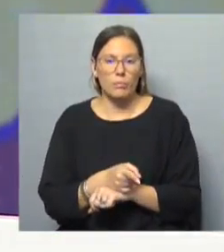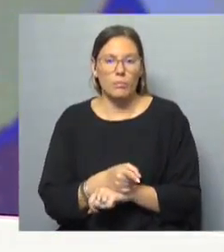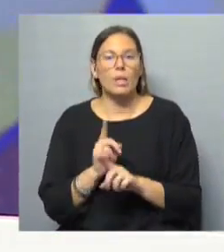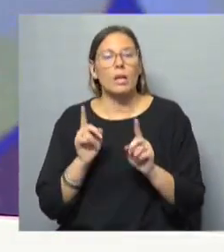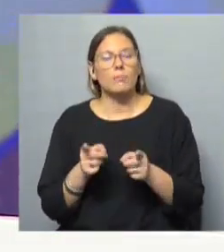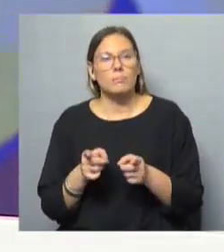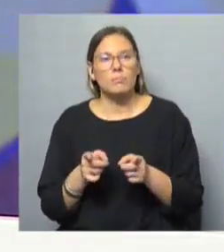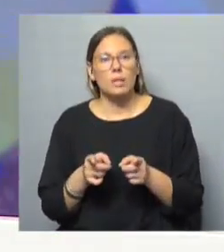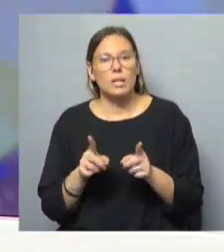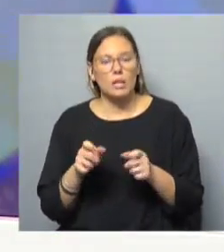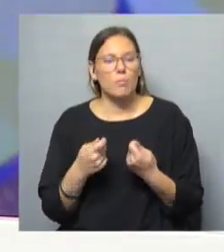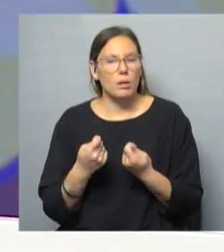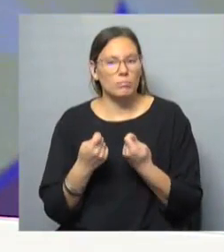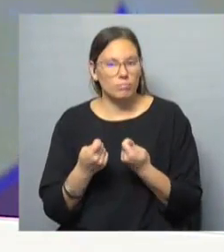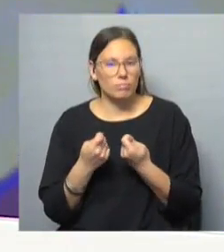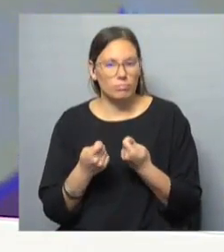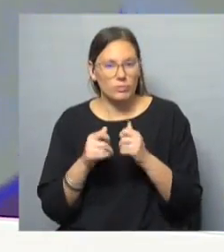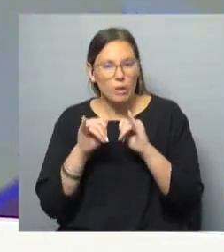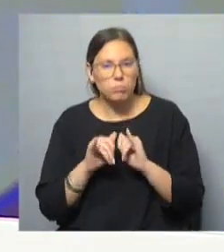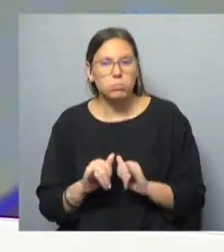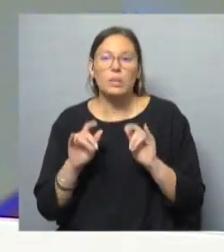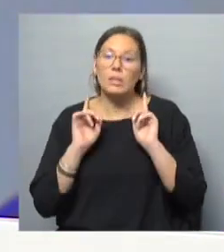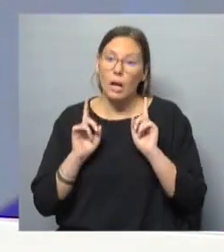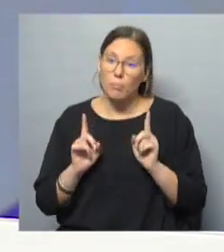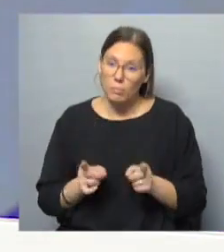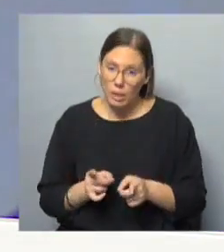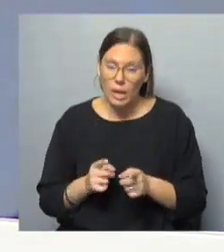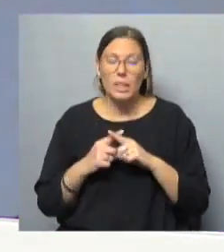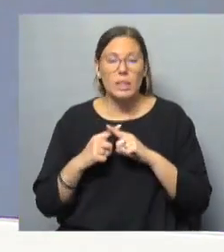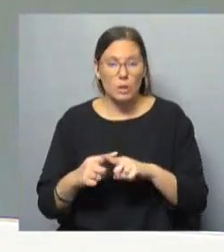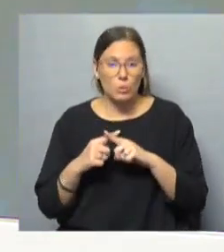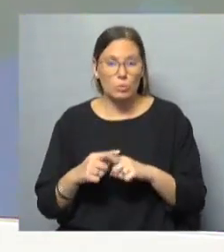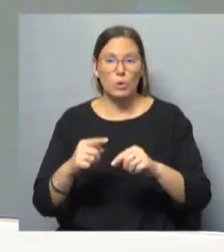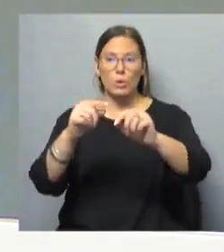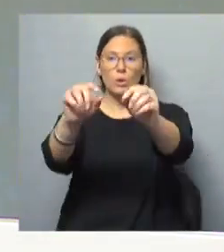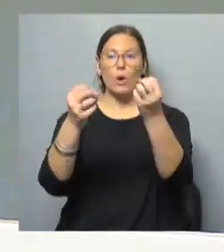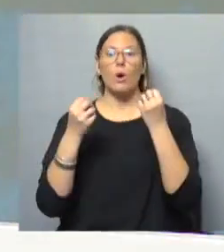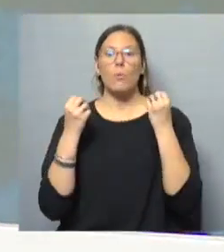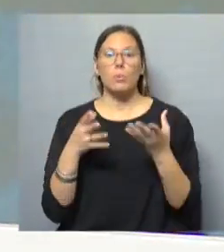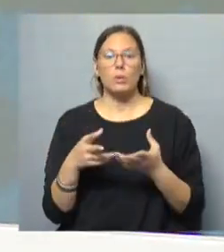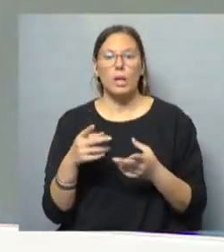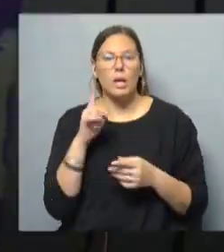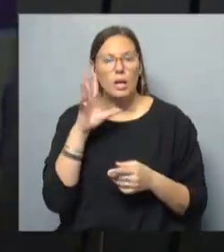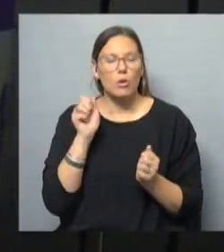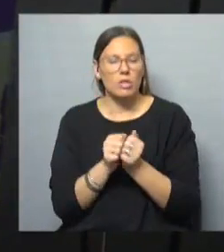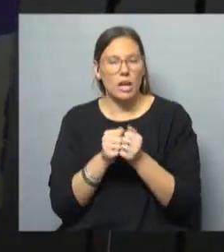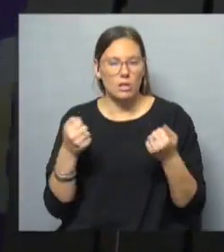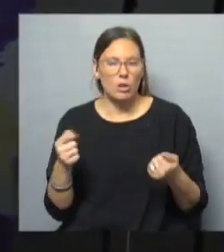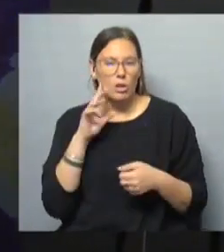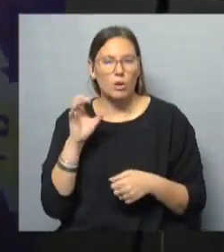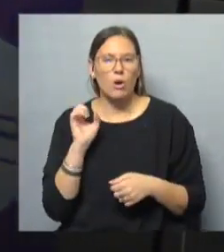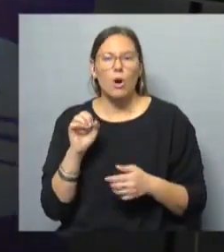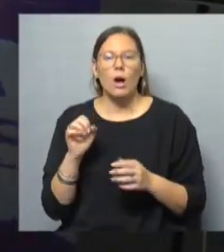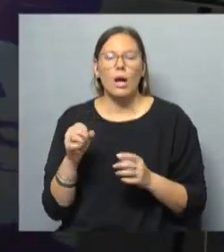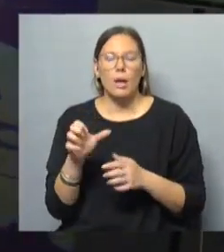la cuestión del financiamiento de las campañas también se mete en la discusión porque el observador recordó que la empresa